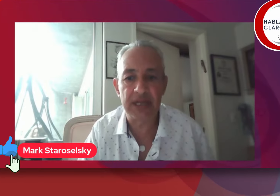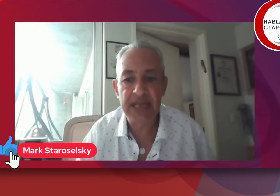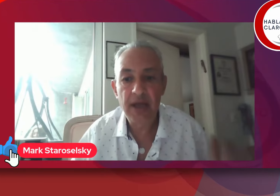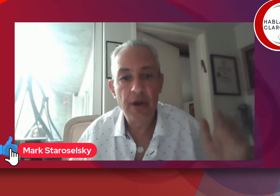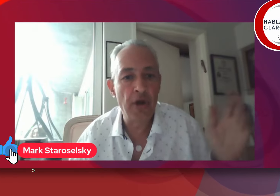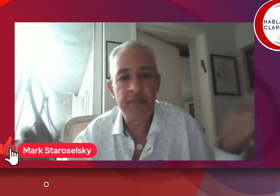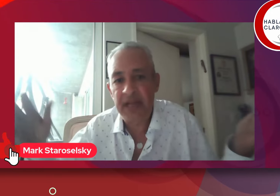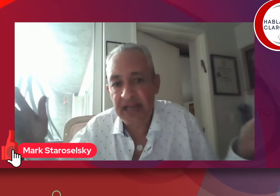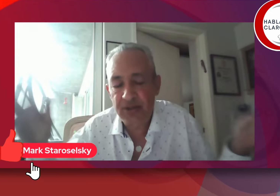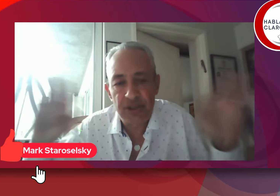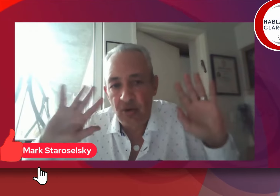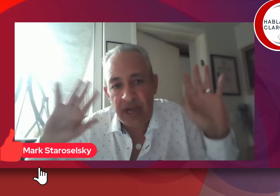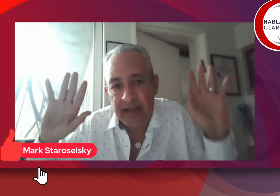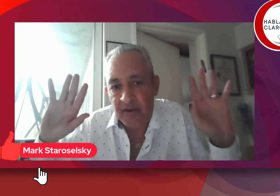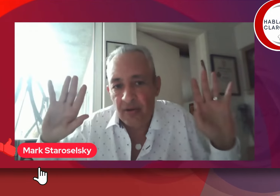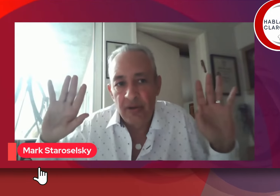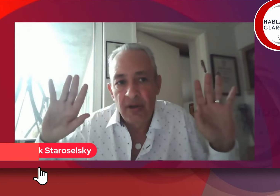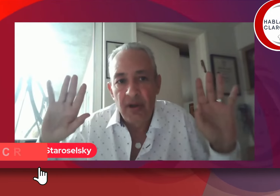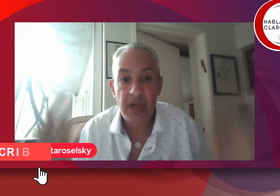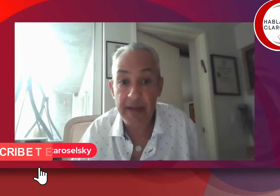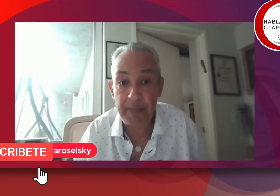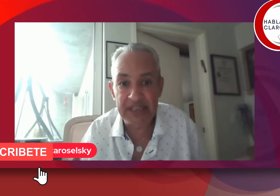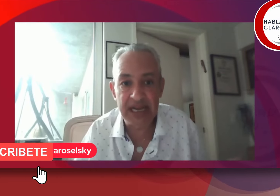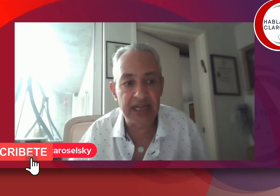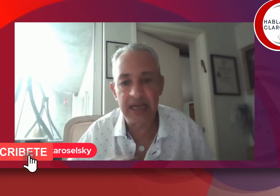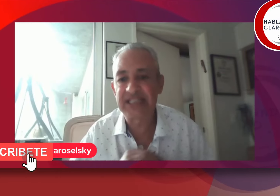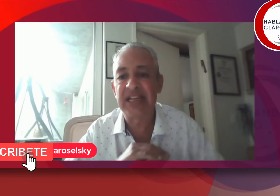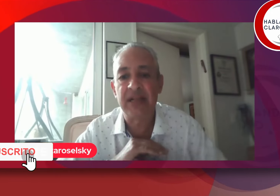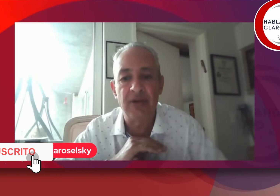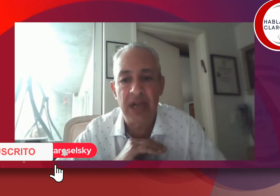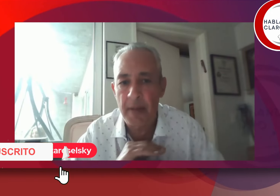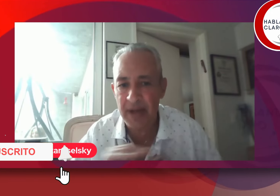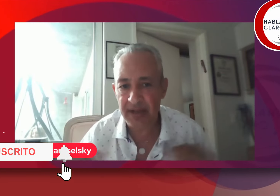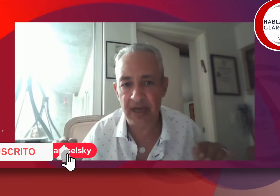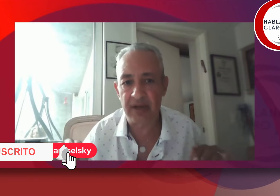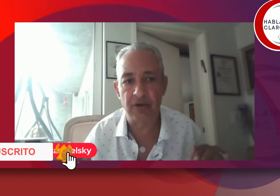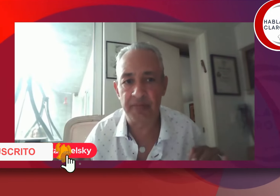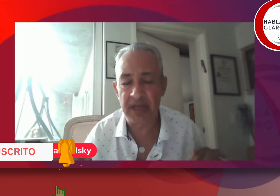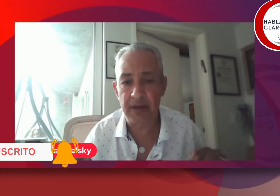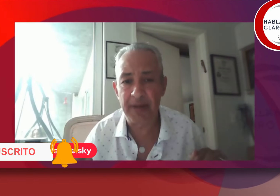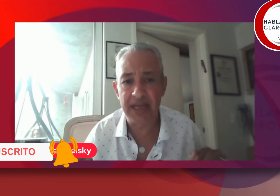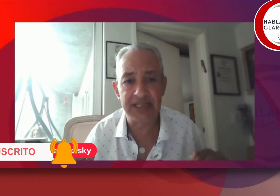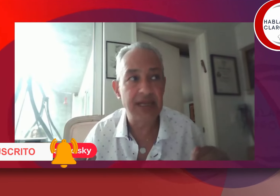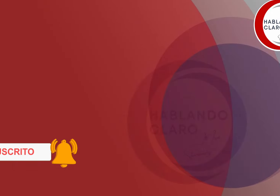40 horas No hombre esto es de un genio qué va a pasar que le está dando en la madre la economía del país